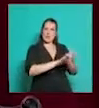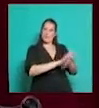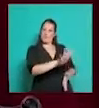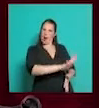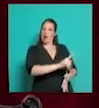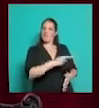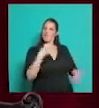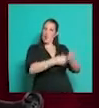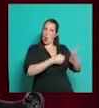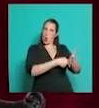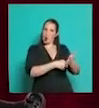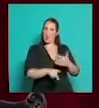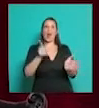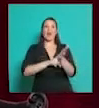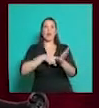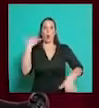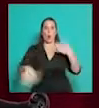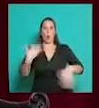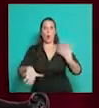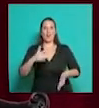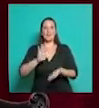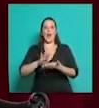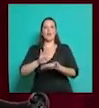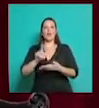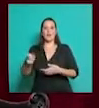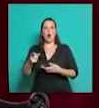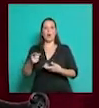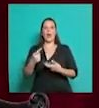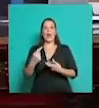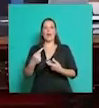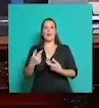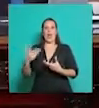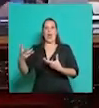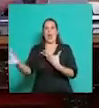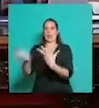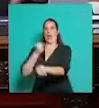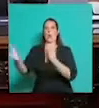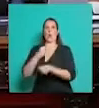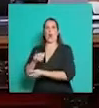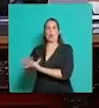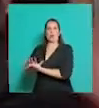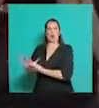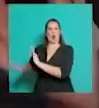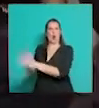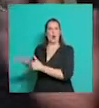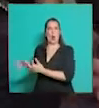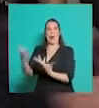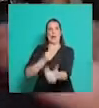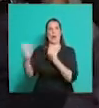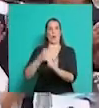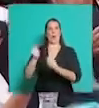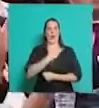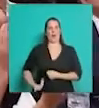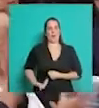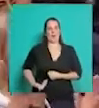termine con ese emprendimiento, entonces, o con esa empresa. Entonces yo digo, hay mucho por hacer, son deudas pendientes que tenemos.